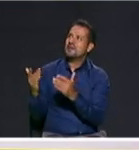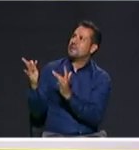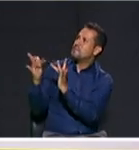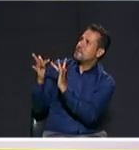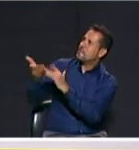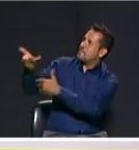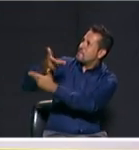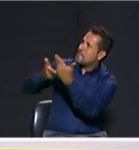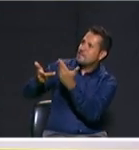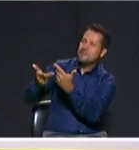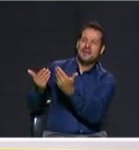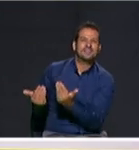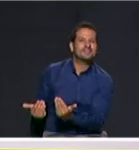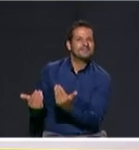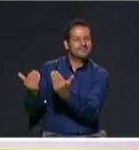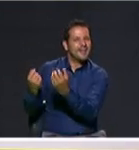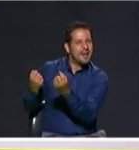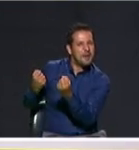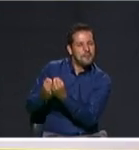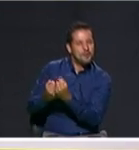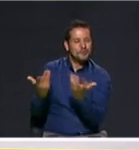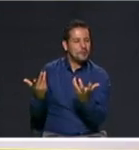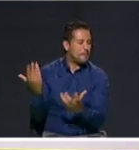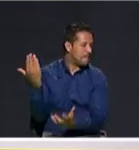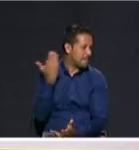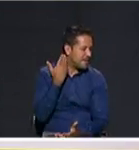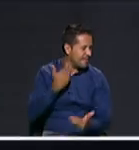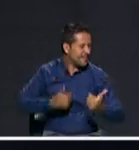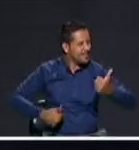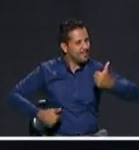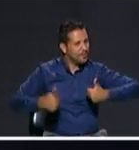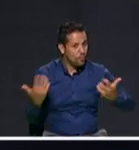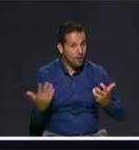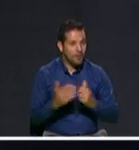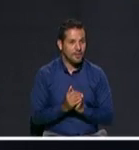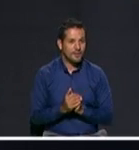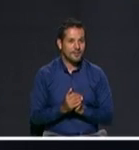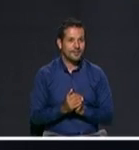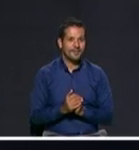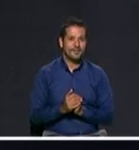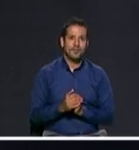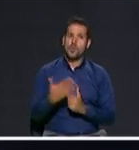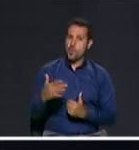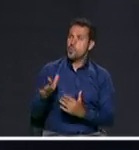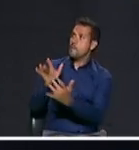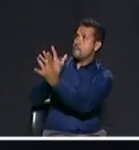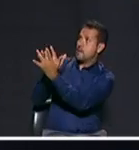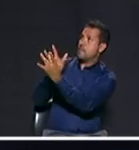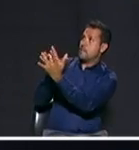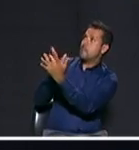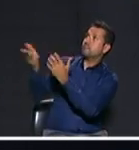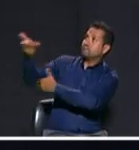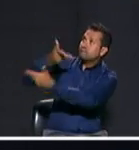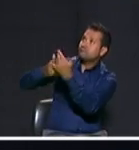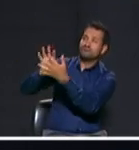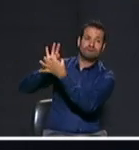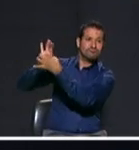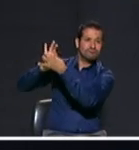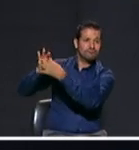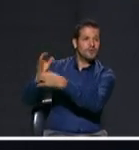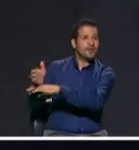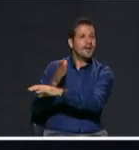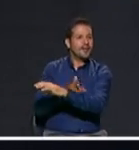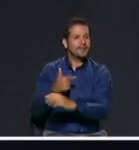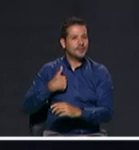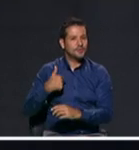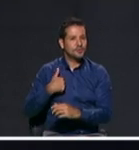podría ser garantía de que esas obras que usted menciona se puedan desarrollar bastante bien es mi relación con el gobierno nacional porque yo trabajé en la